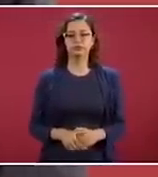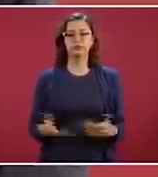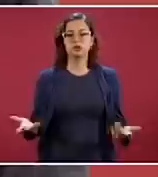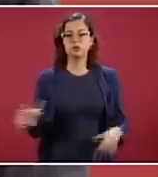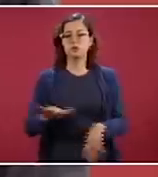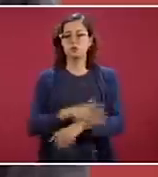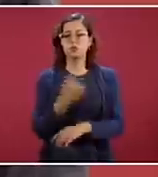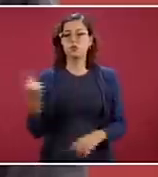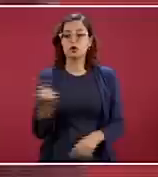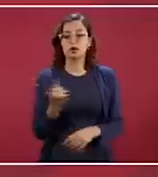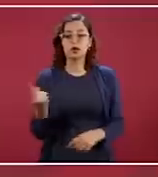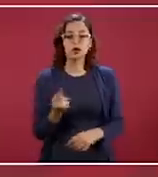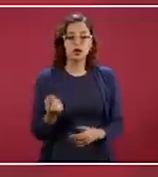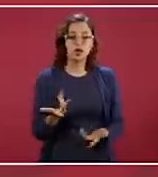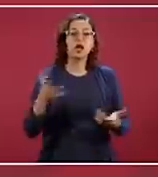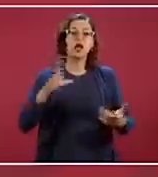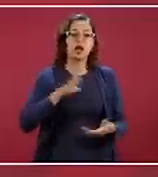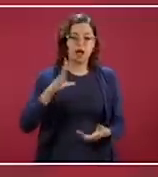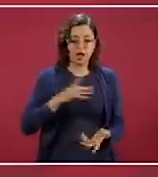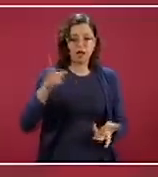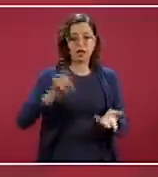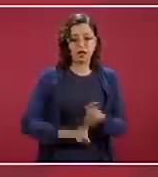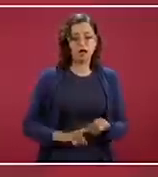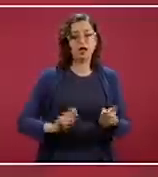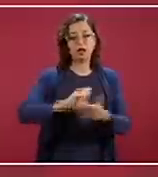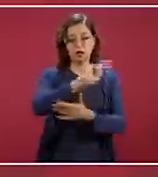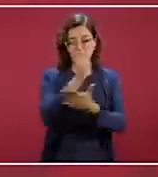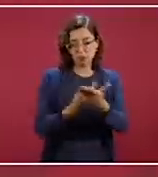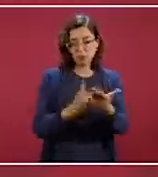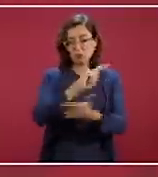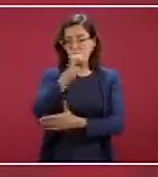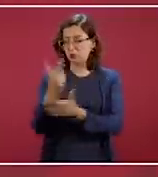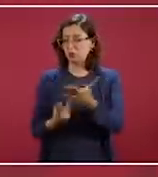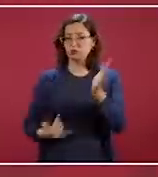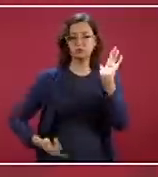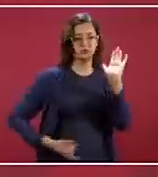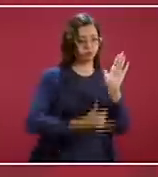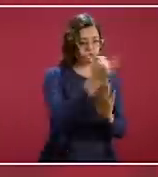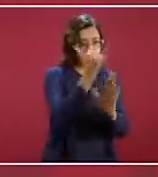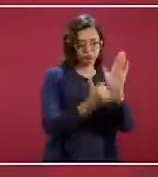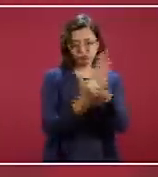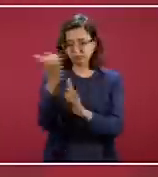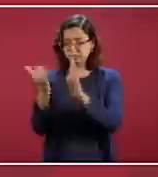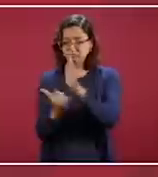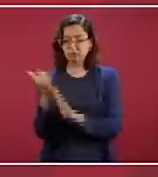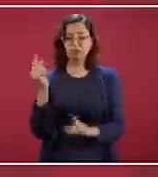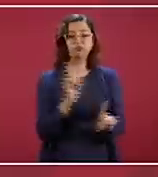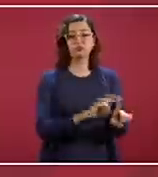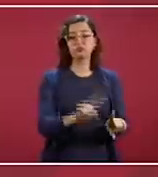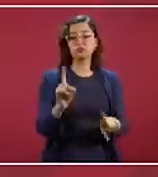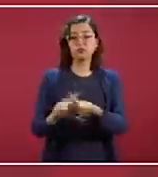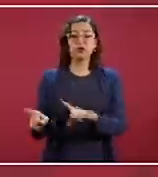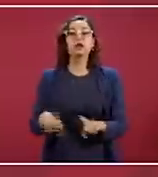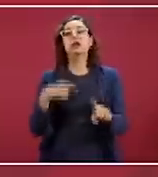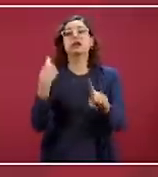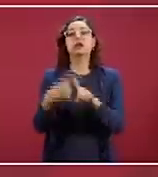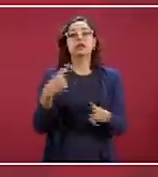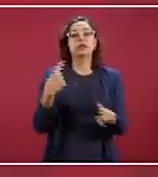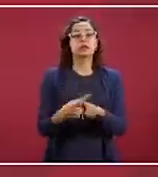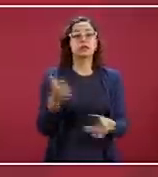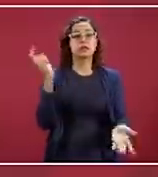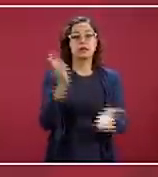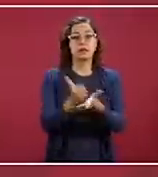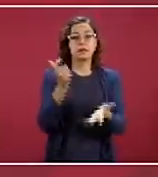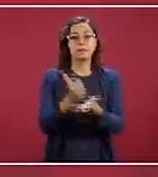llevaron a cabo programas de construcción de obras con cargo a las participaciones